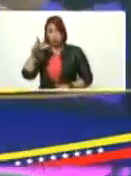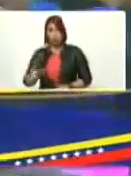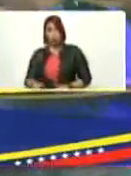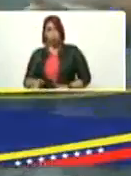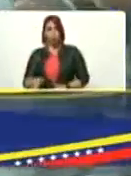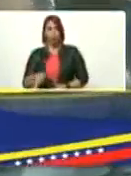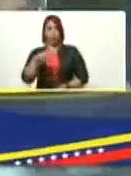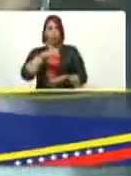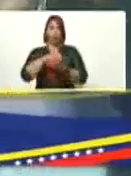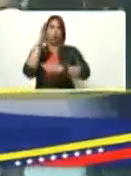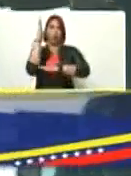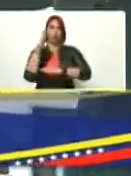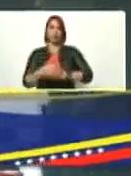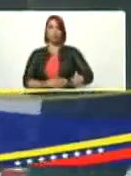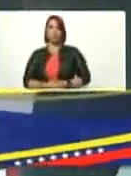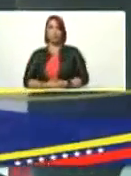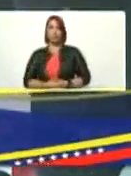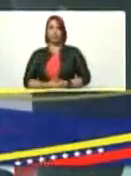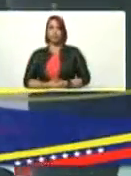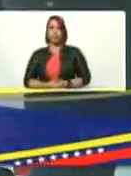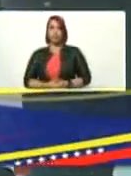Lara.